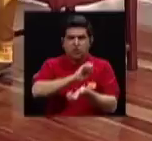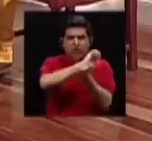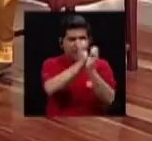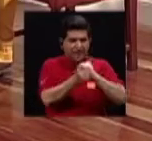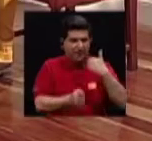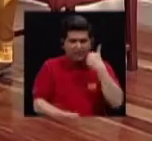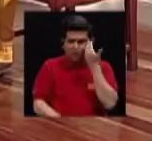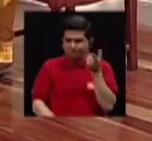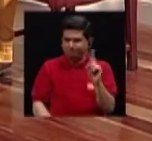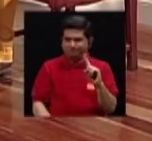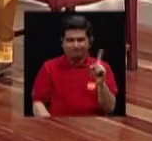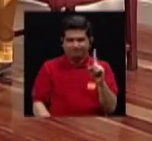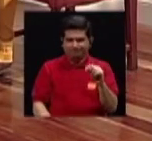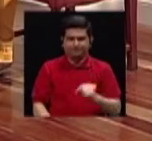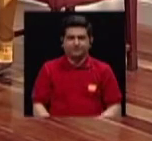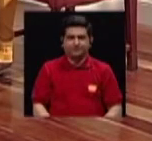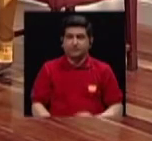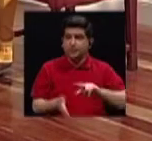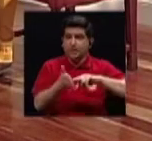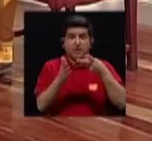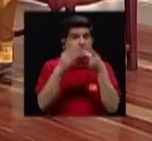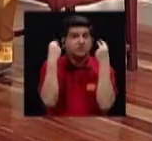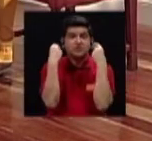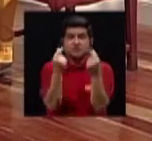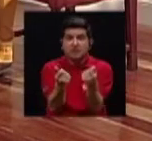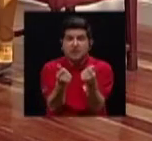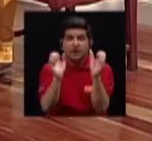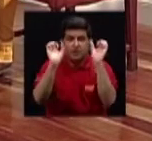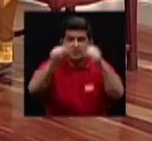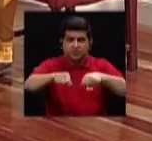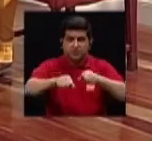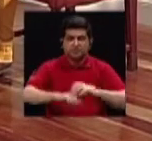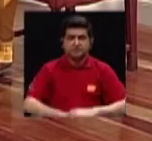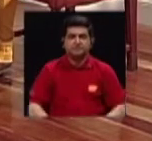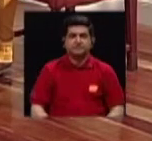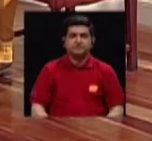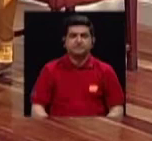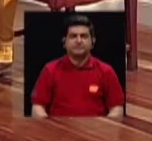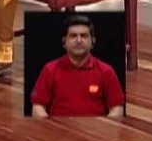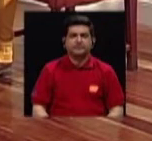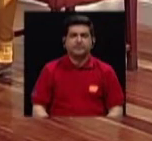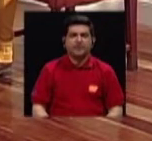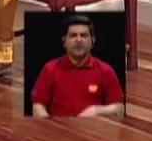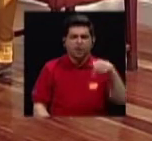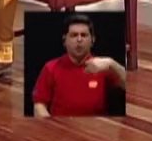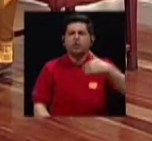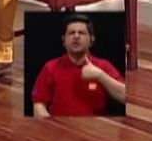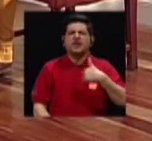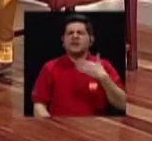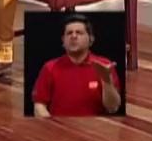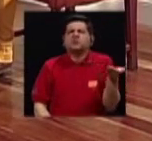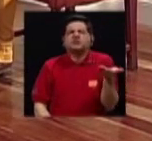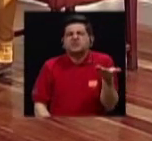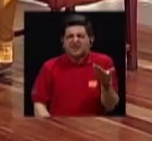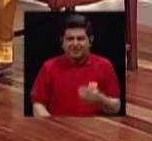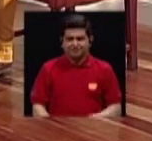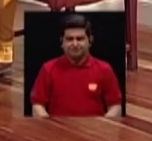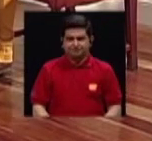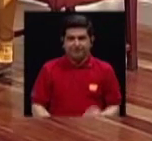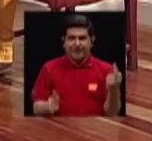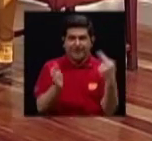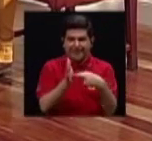fácil. Y que no es que de la noche a la mañana se logró. Entonces, ¿qué tenemos hoy? Hoy, repito,